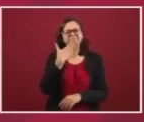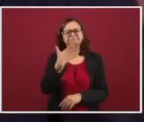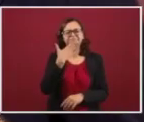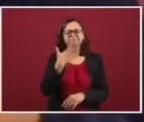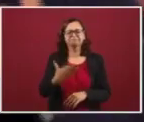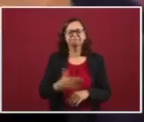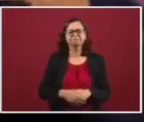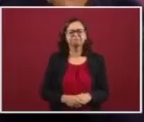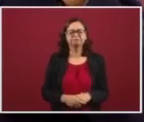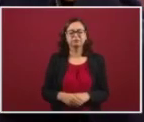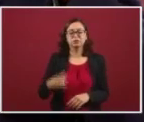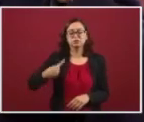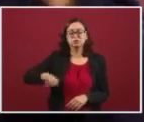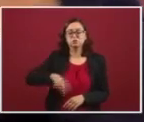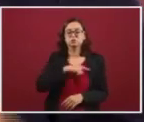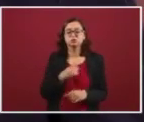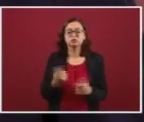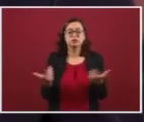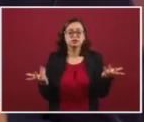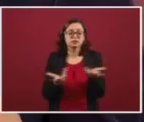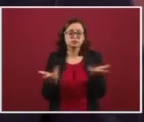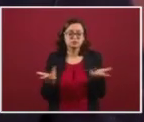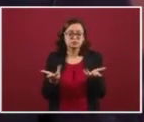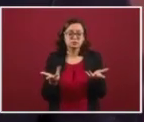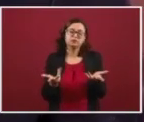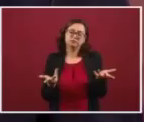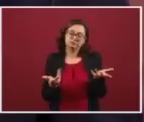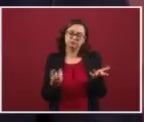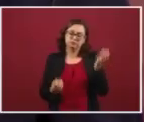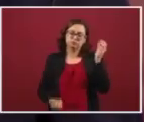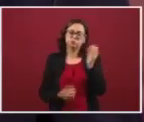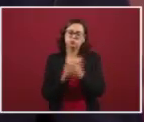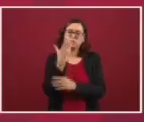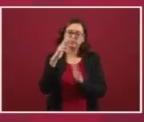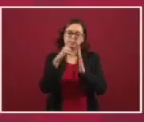haciendo es definiendo reglas,